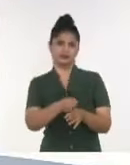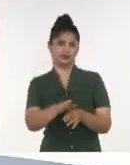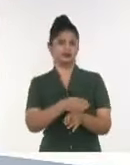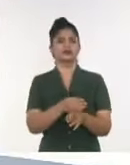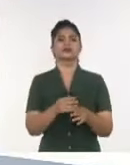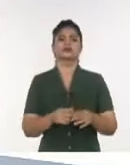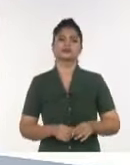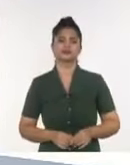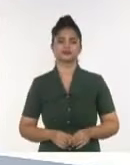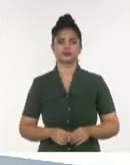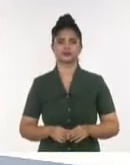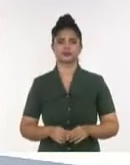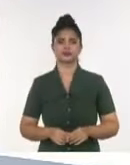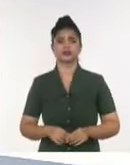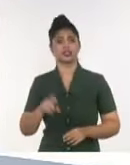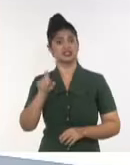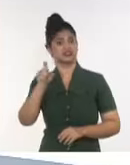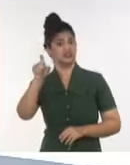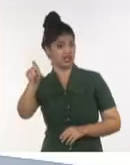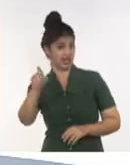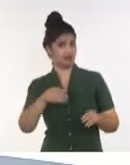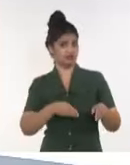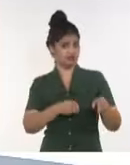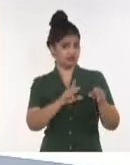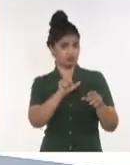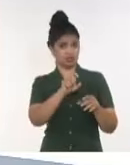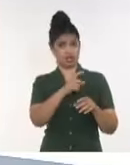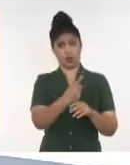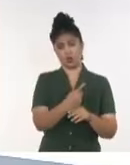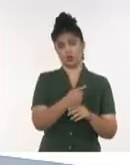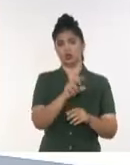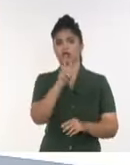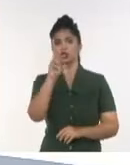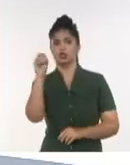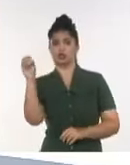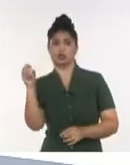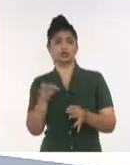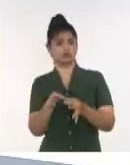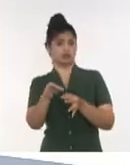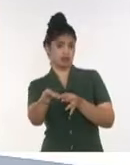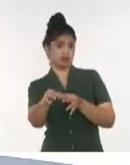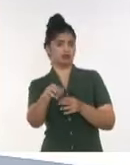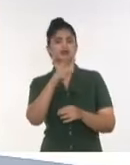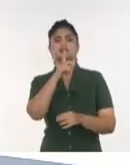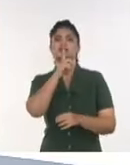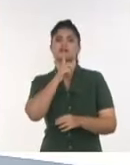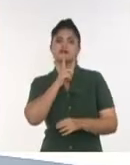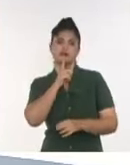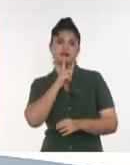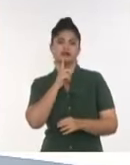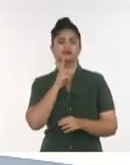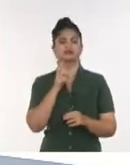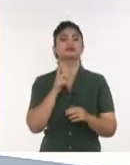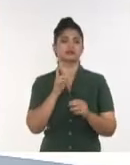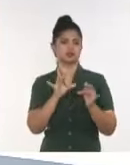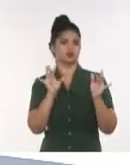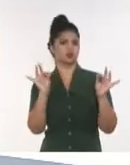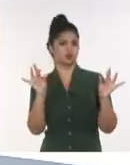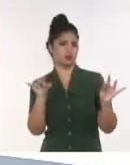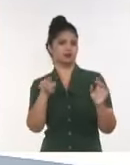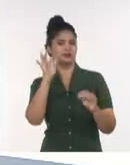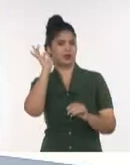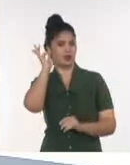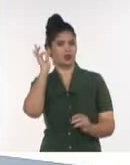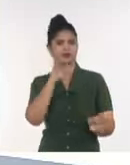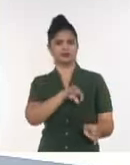La final del C1 a 200 metros será este viernes. Éxitos para la guantanamera de solo 22 años. Seguimos, liderado por el